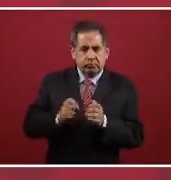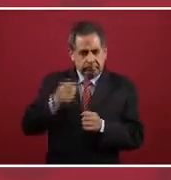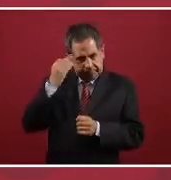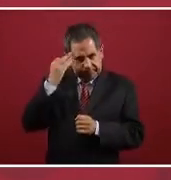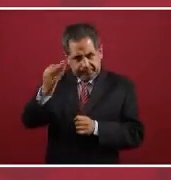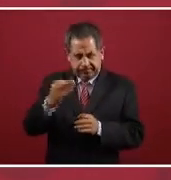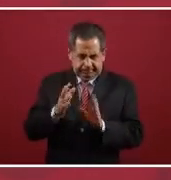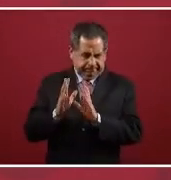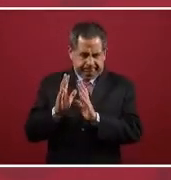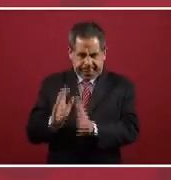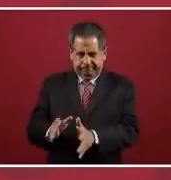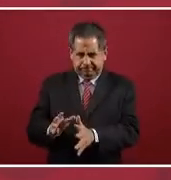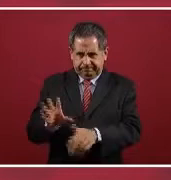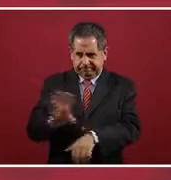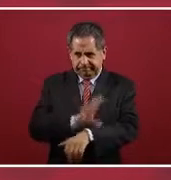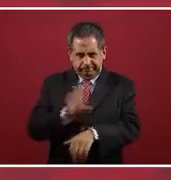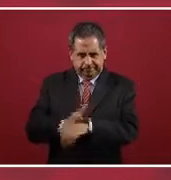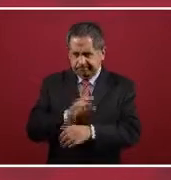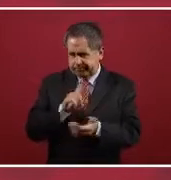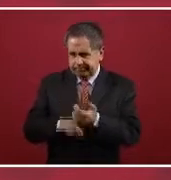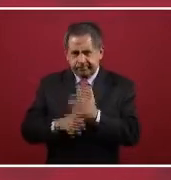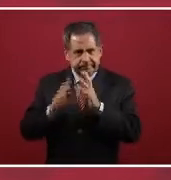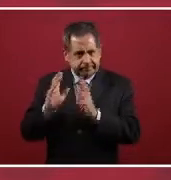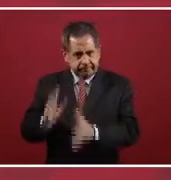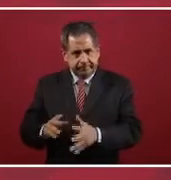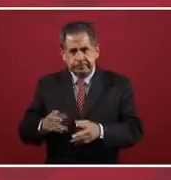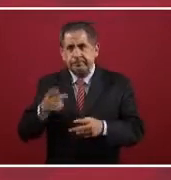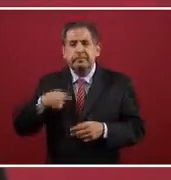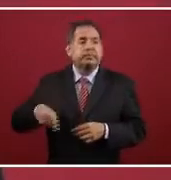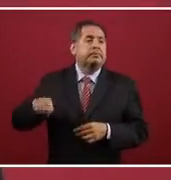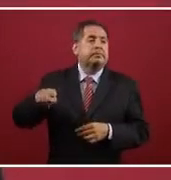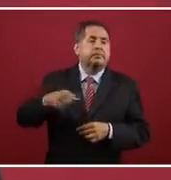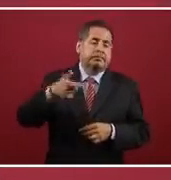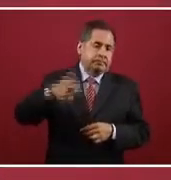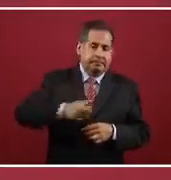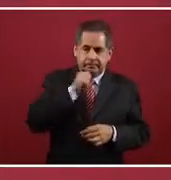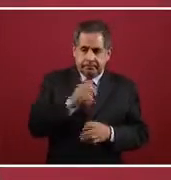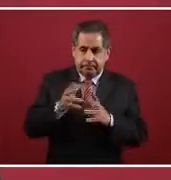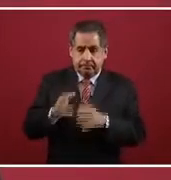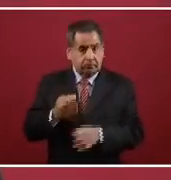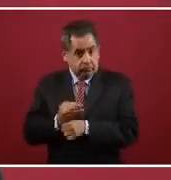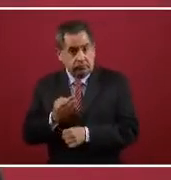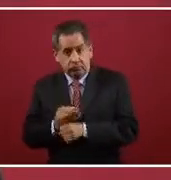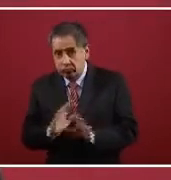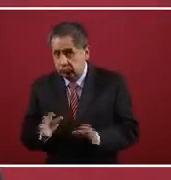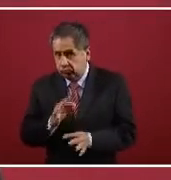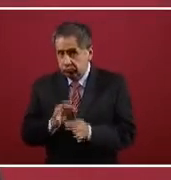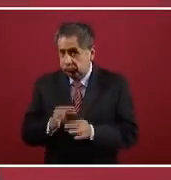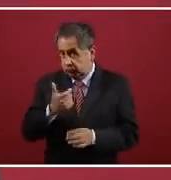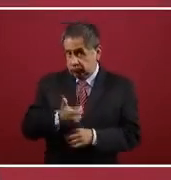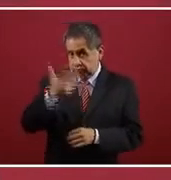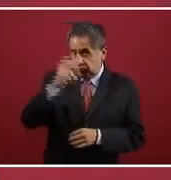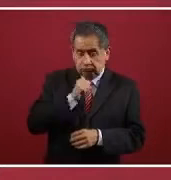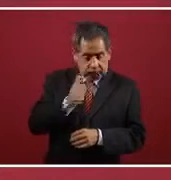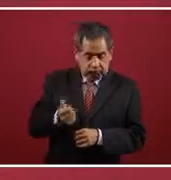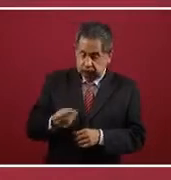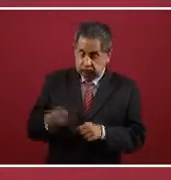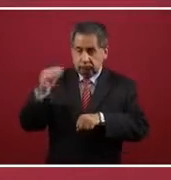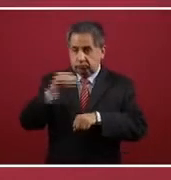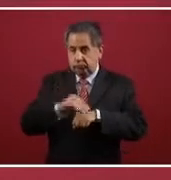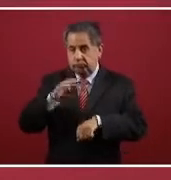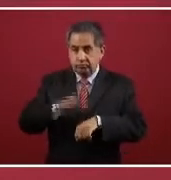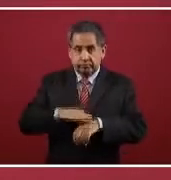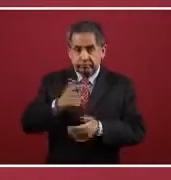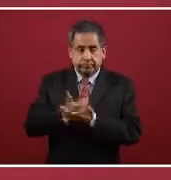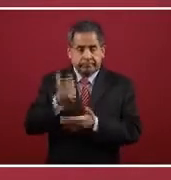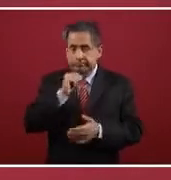etapa, el costo al consumidor de la energía eléctrica, que es lo que estamos haciendo, no aumentar el precio